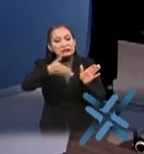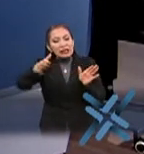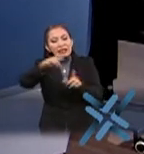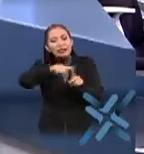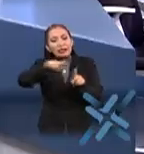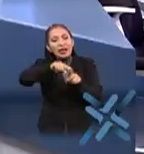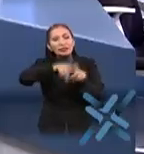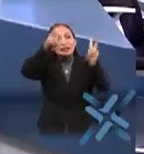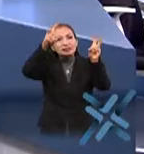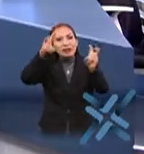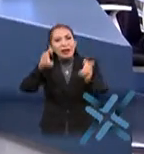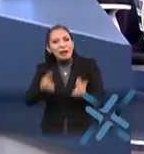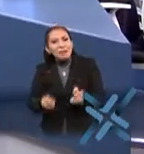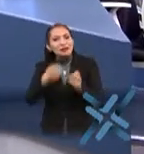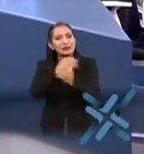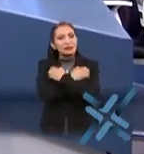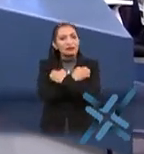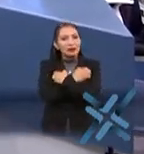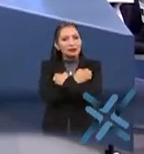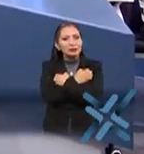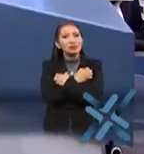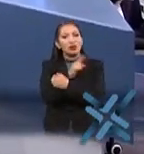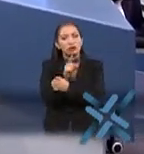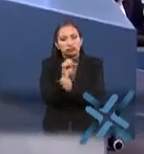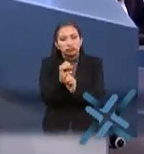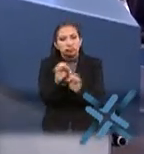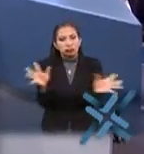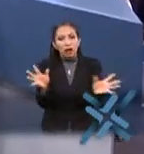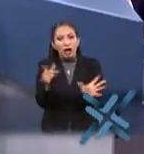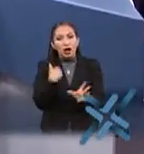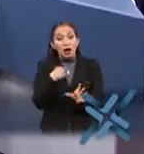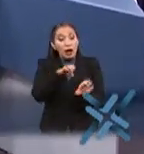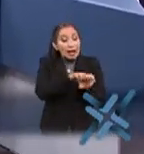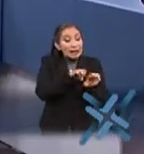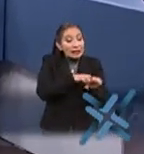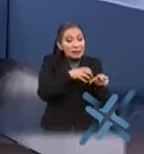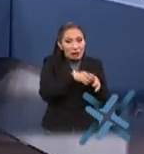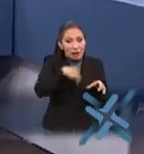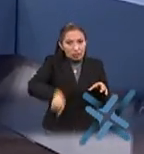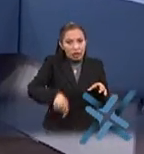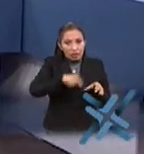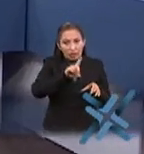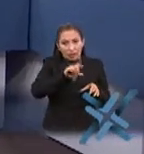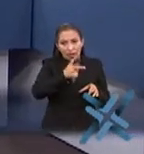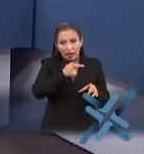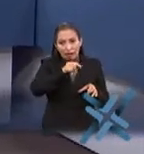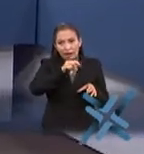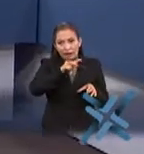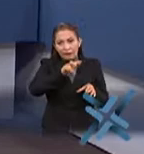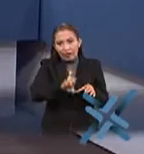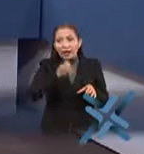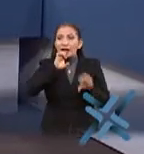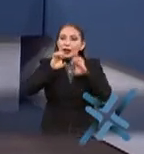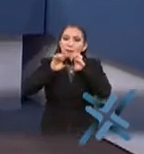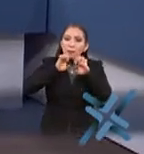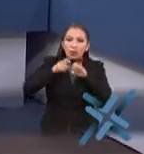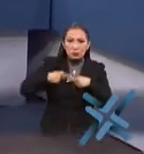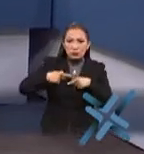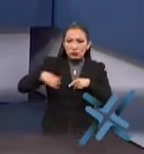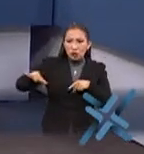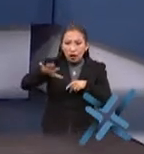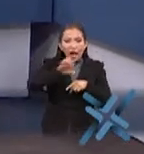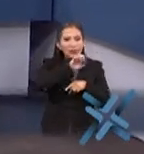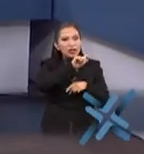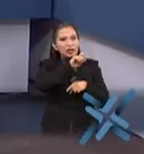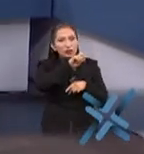variedad de los temas en educación, que por supuesto nuestro equipo aquí en Televisión Educativa, de reporteros, de